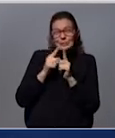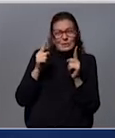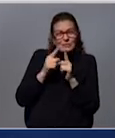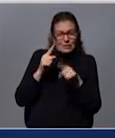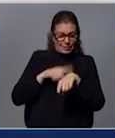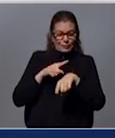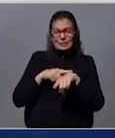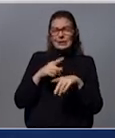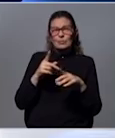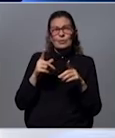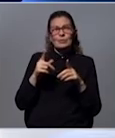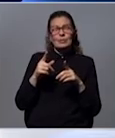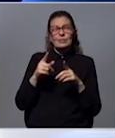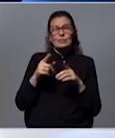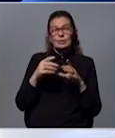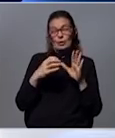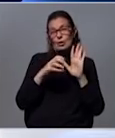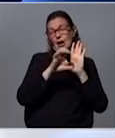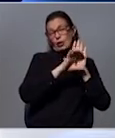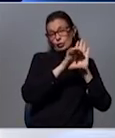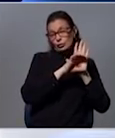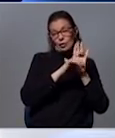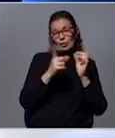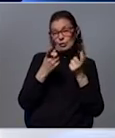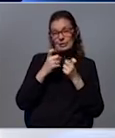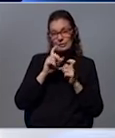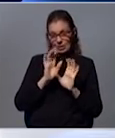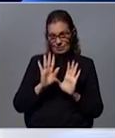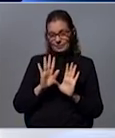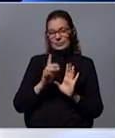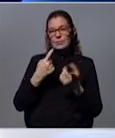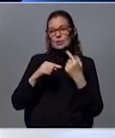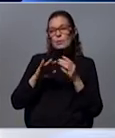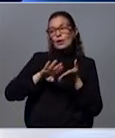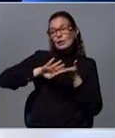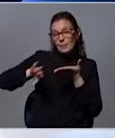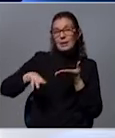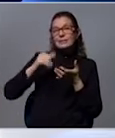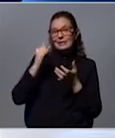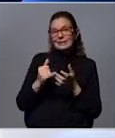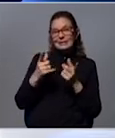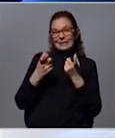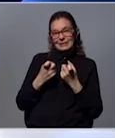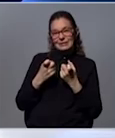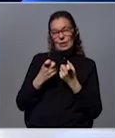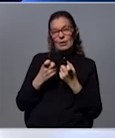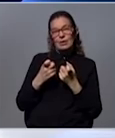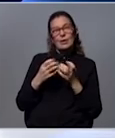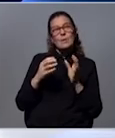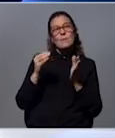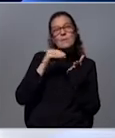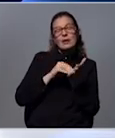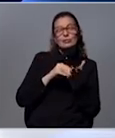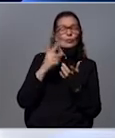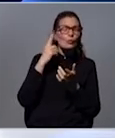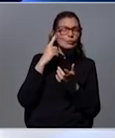una parte de la doctrina constitucional así no se necesitaba pero para otra parte si es más yo he escuchado